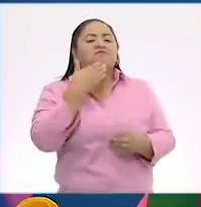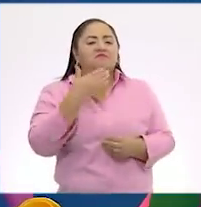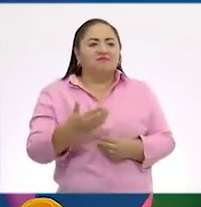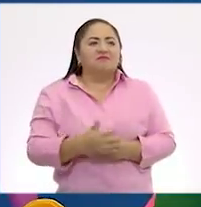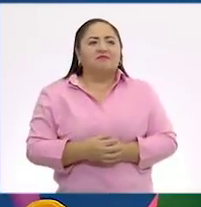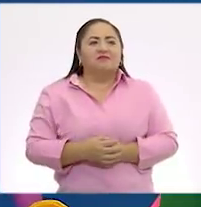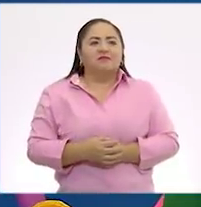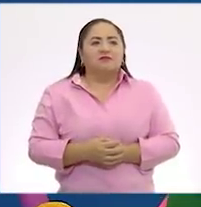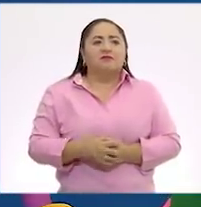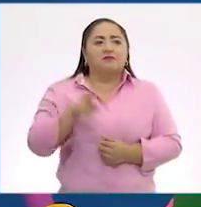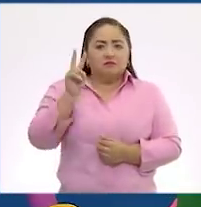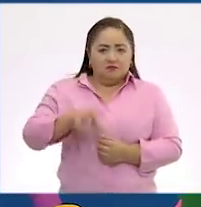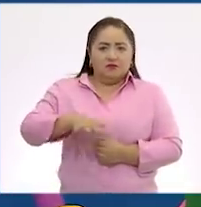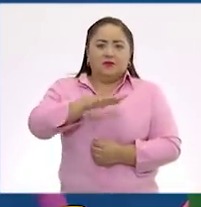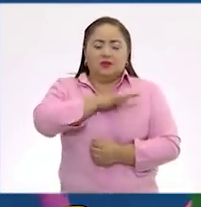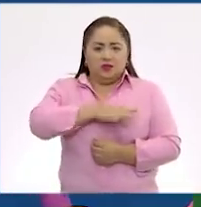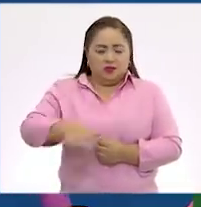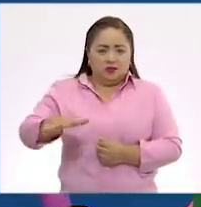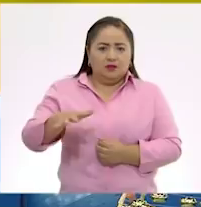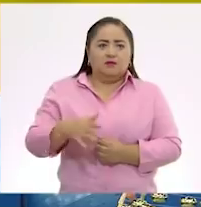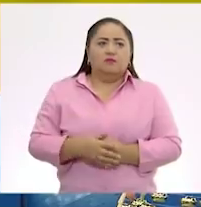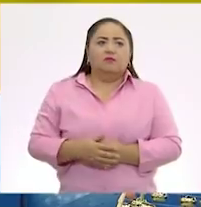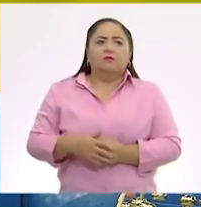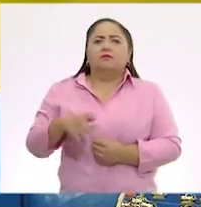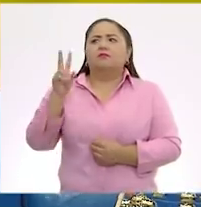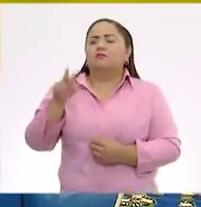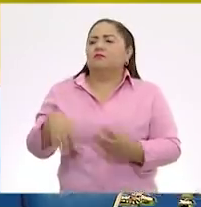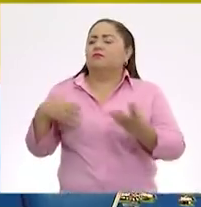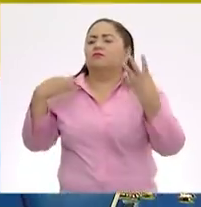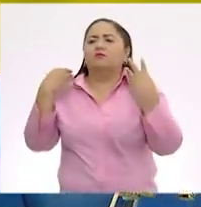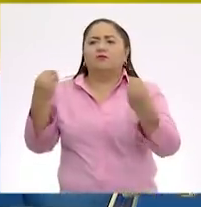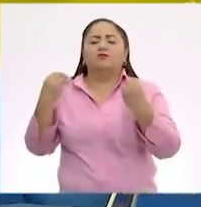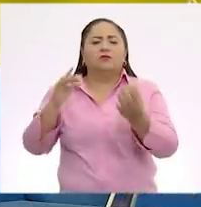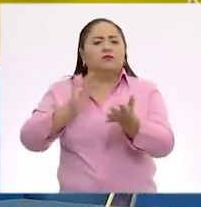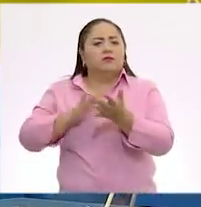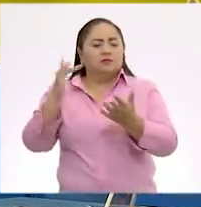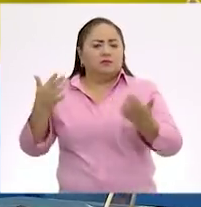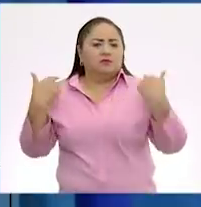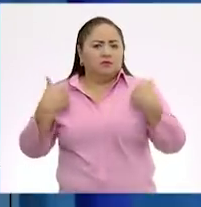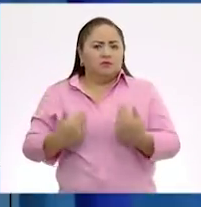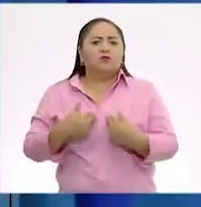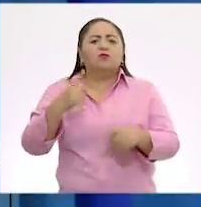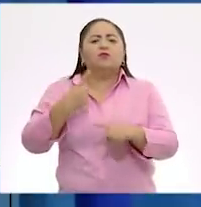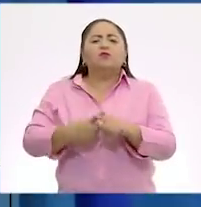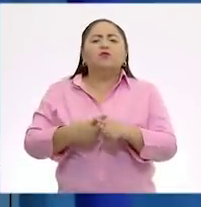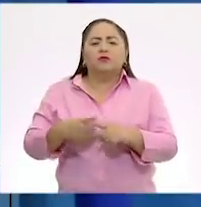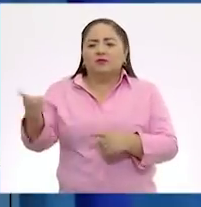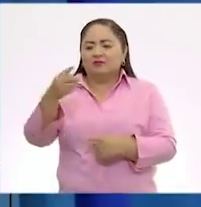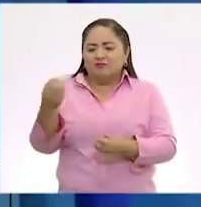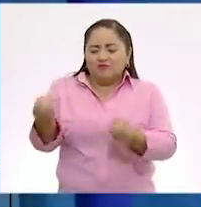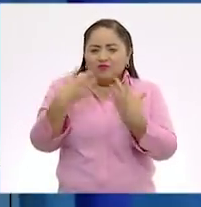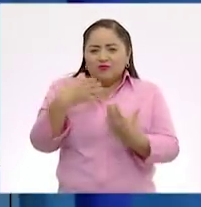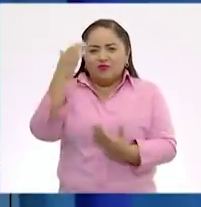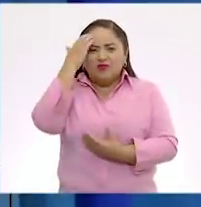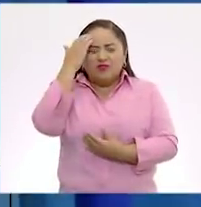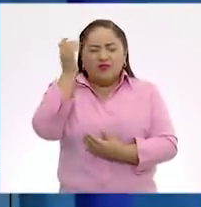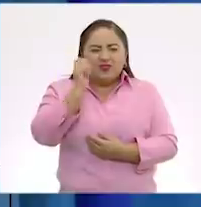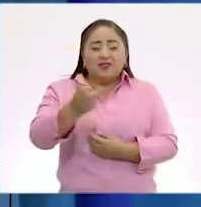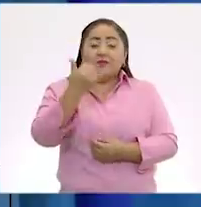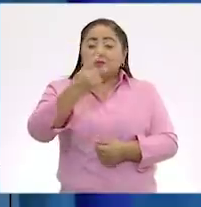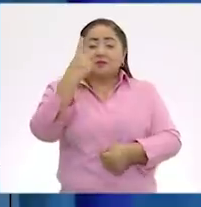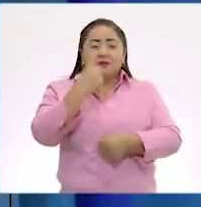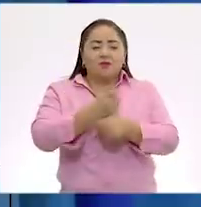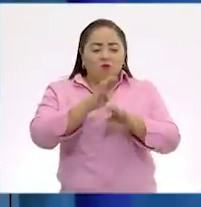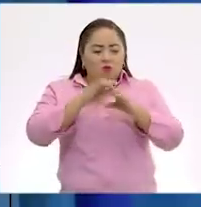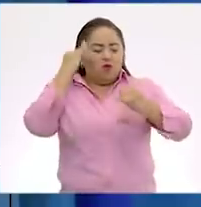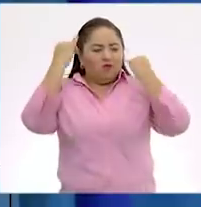Está increíble, maestra. Pues, maestra, muchísimas gracias por brindarnos estos conocimientos y principalmente